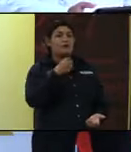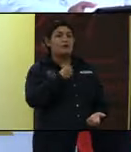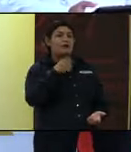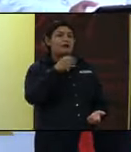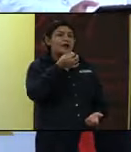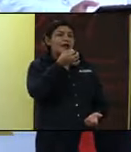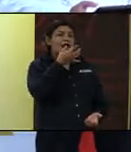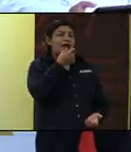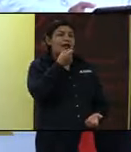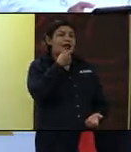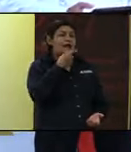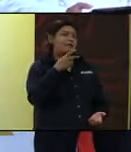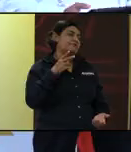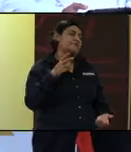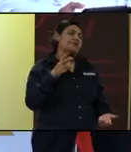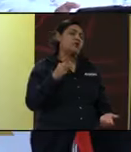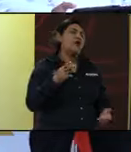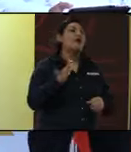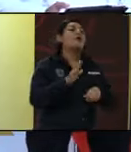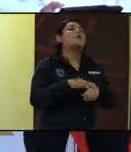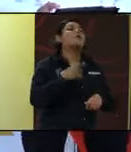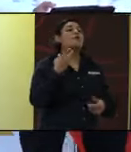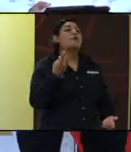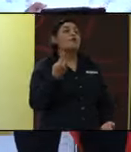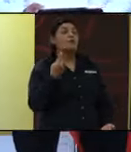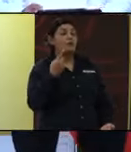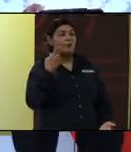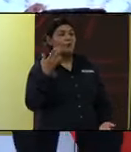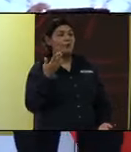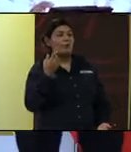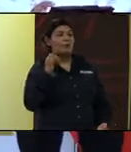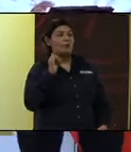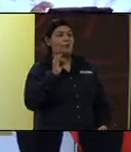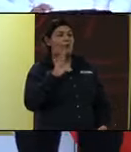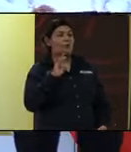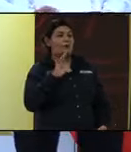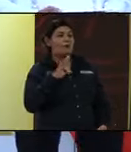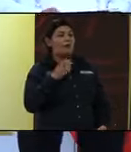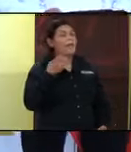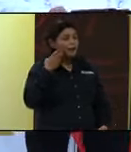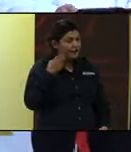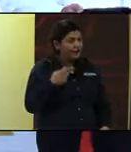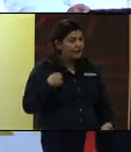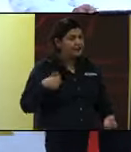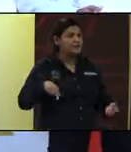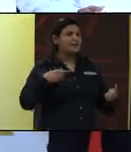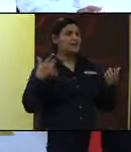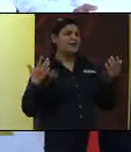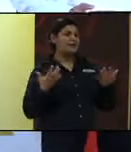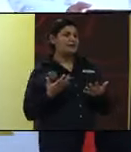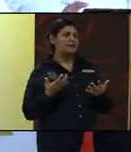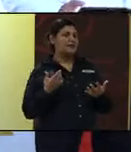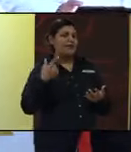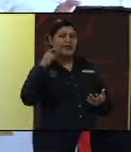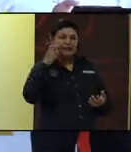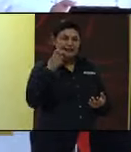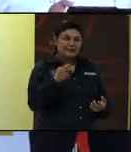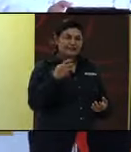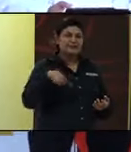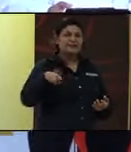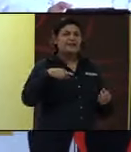pastillita nomás para que se me quite el dolor. Hay que ver por qué me duele. Eso es lo que estamos haciendo. Eso es lo que están